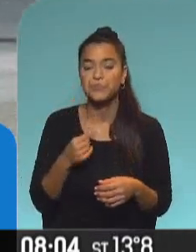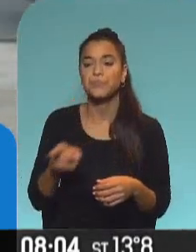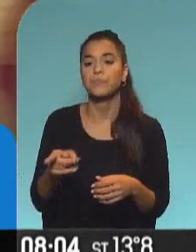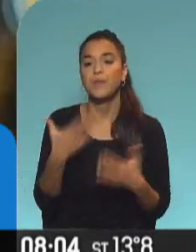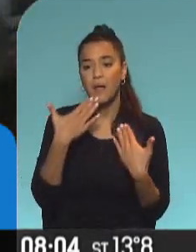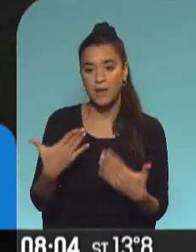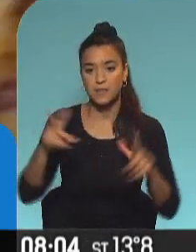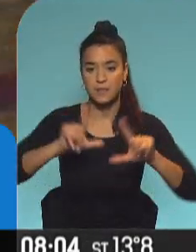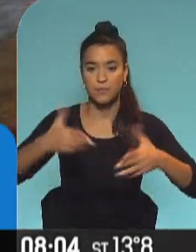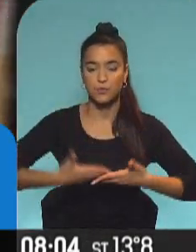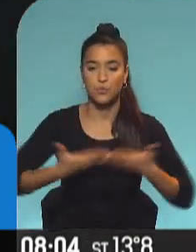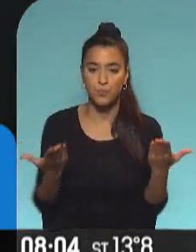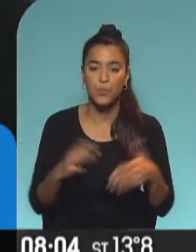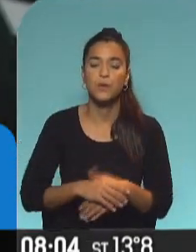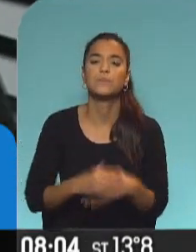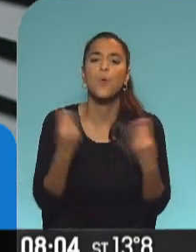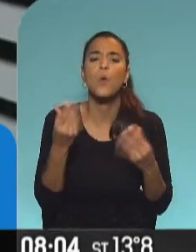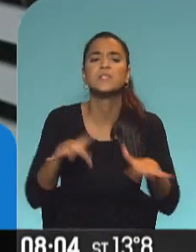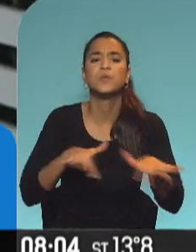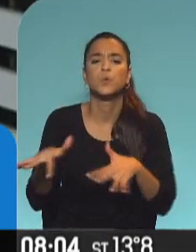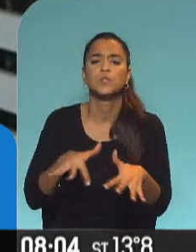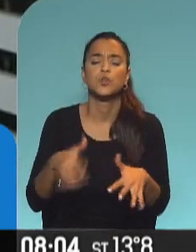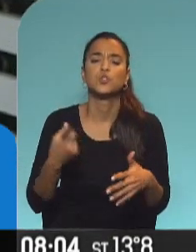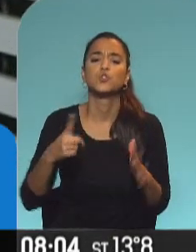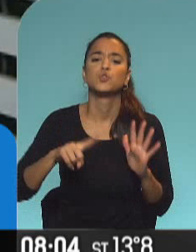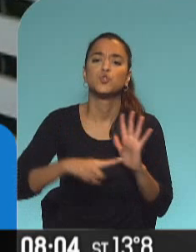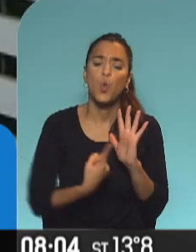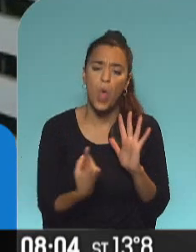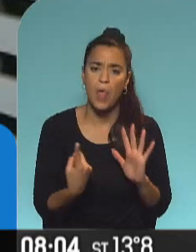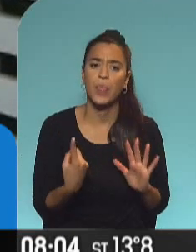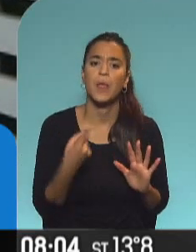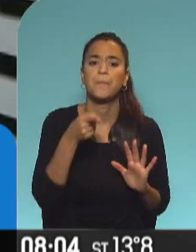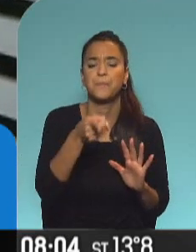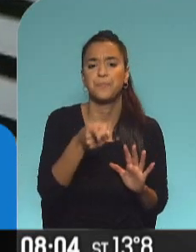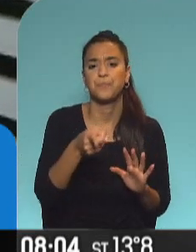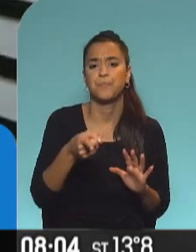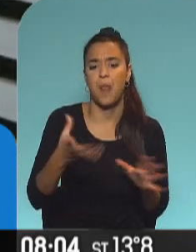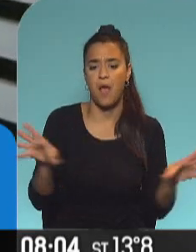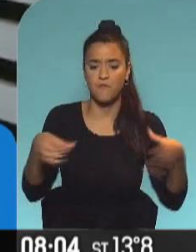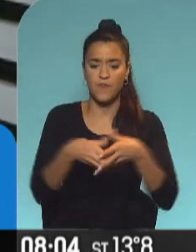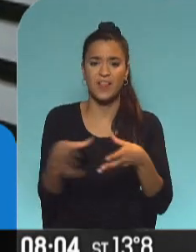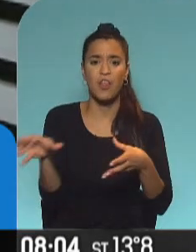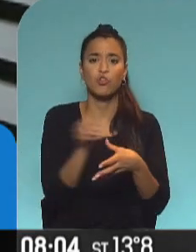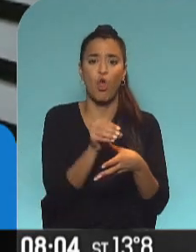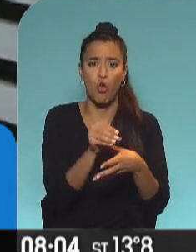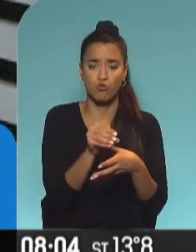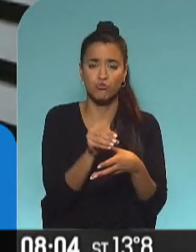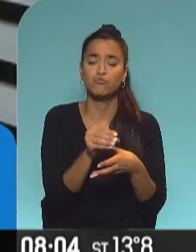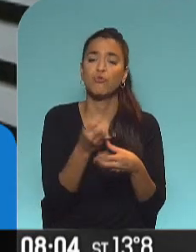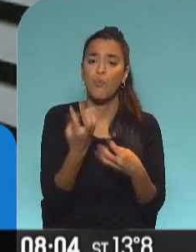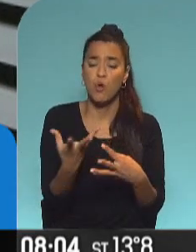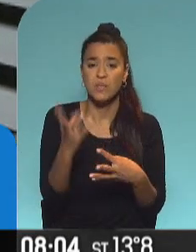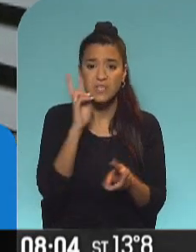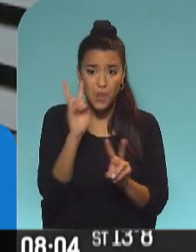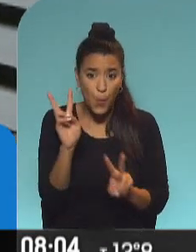junto a la televisión pública. ¿Cuál es la situación en la ciudad de Buenos Aires para el Frente de Todos, principalmente? Porque se ve